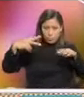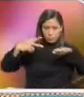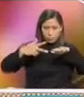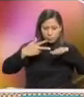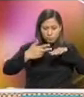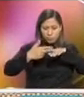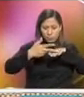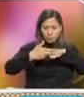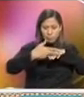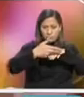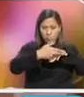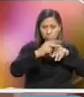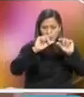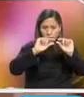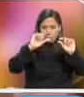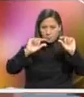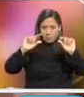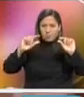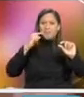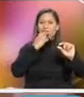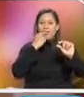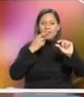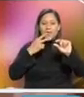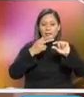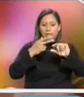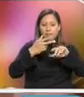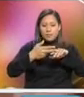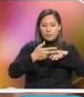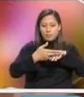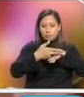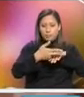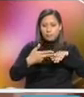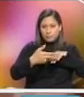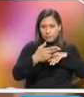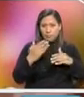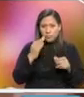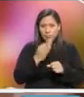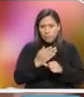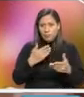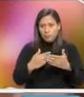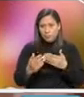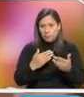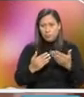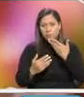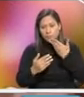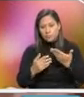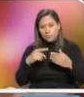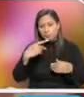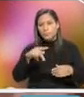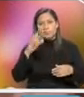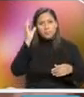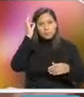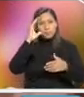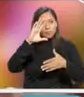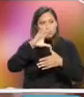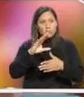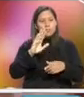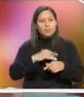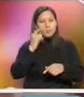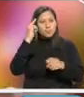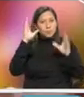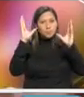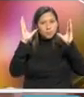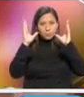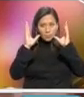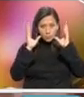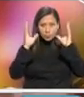hace esto. Así es. Esas capas son las de mayor moda o las que mejor funcionan en el cabello latino porque desinflan el cabello.